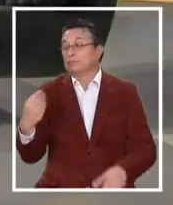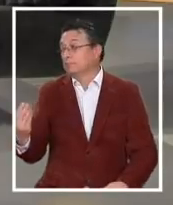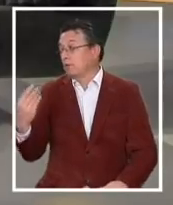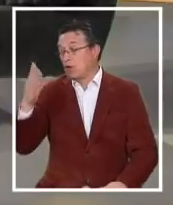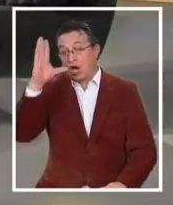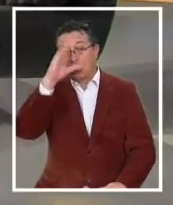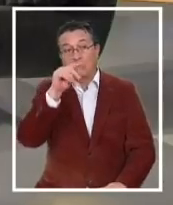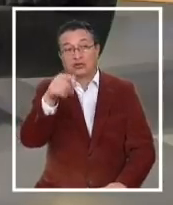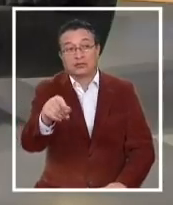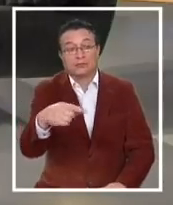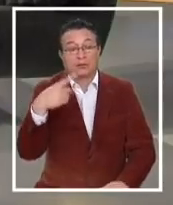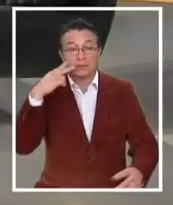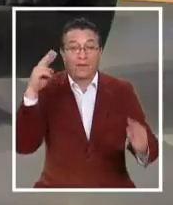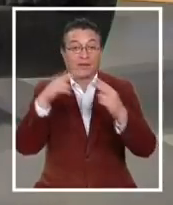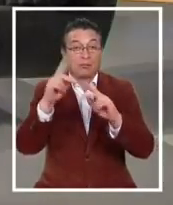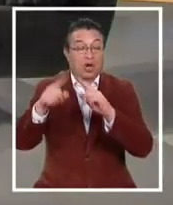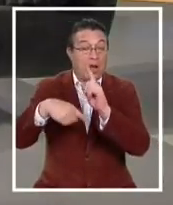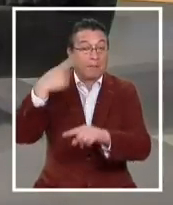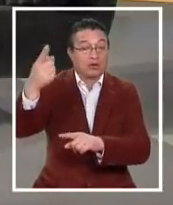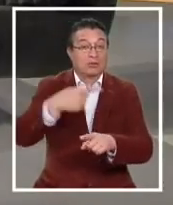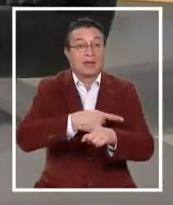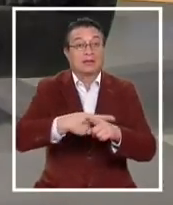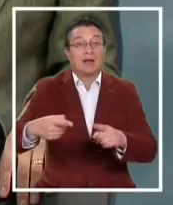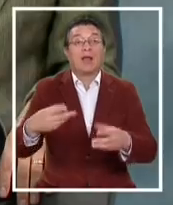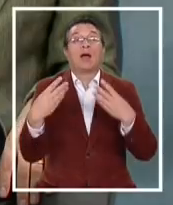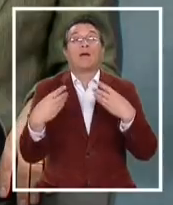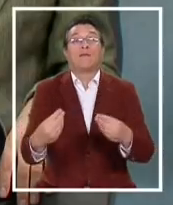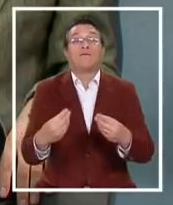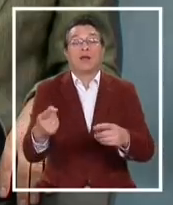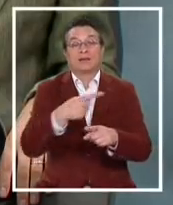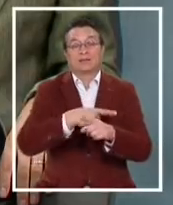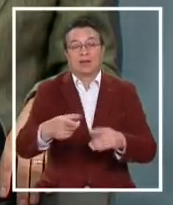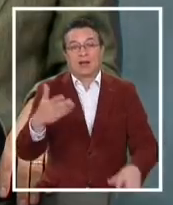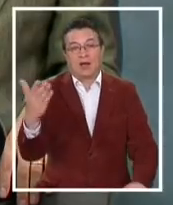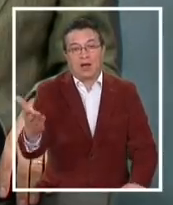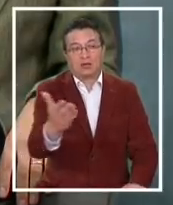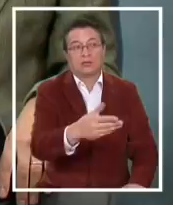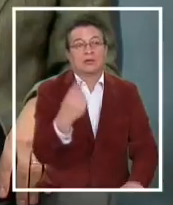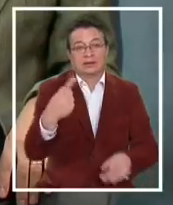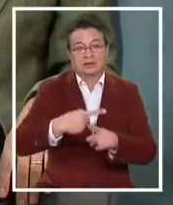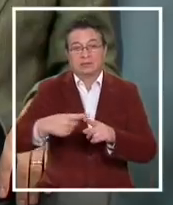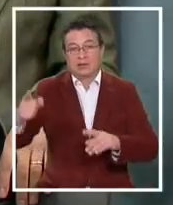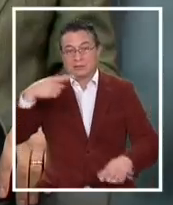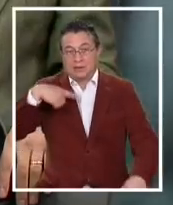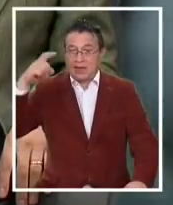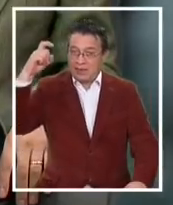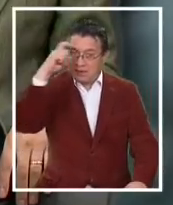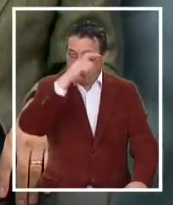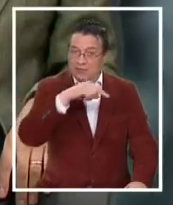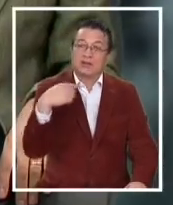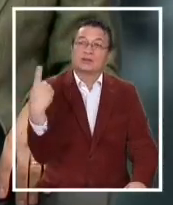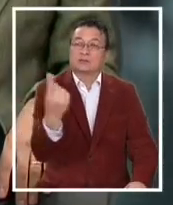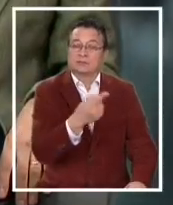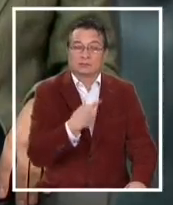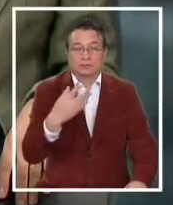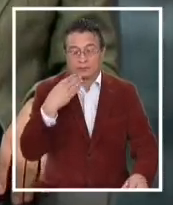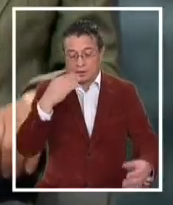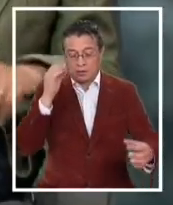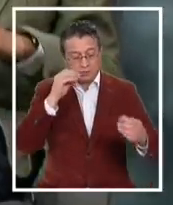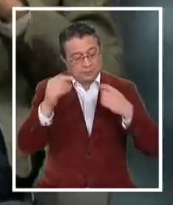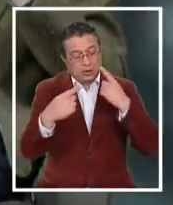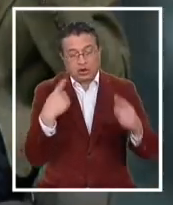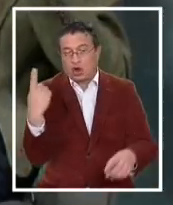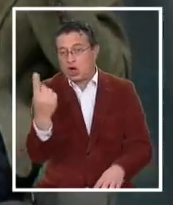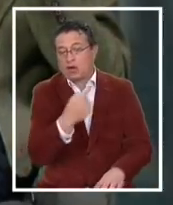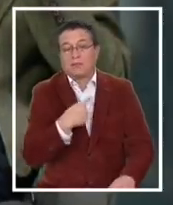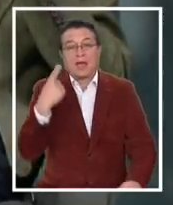y nos reencontramos la próxima semana. Sí, pues que tengan todos una muy buena semana, una semana que se viene difícil y en la que nos están haciendo un llamado a